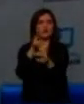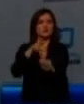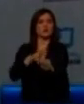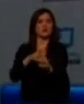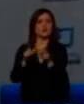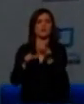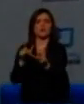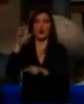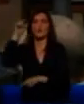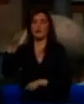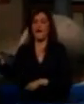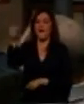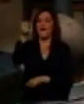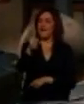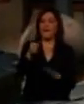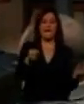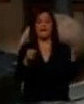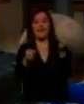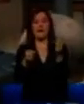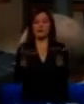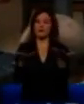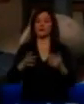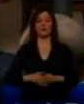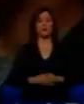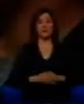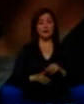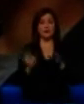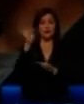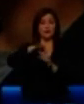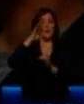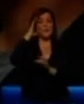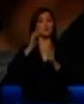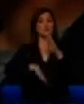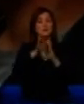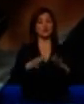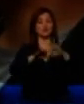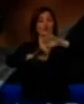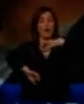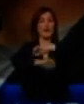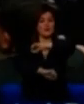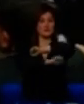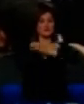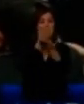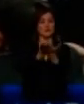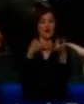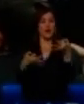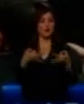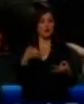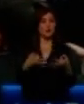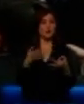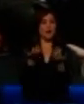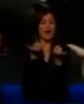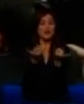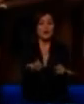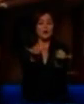Ciudadana alfombra del gobierno. En cada foro los electores coinciden en su preocupación fundamental por la economía y la justicia. Es lo que